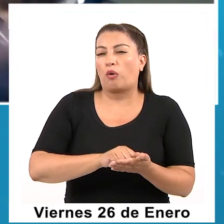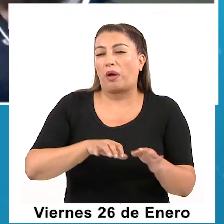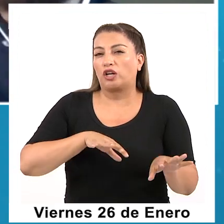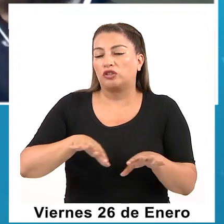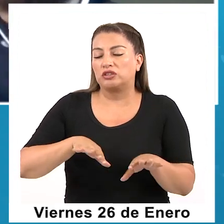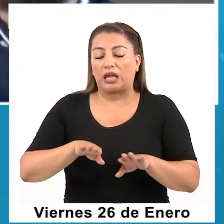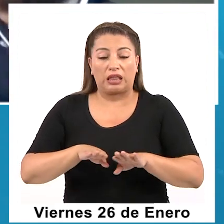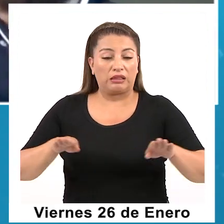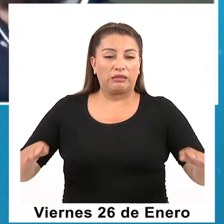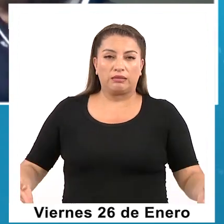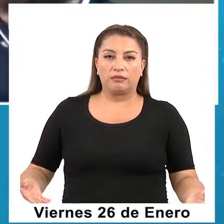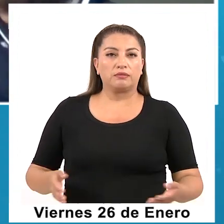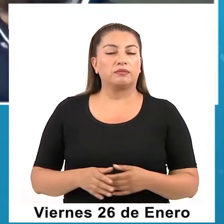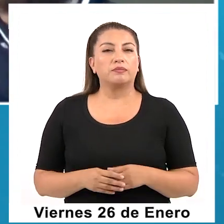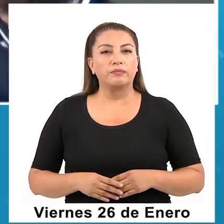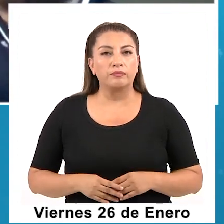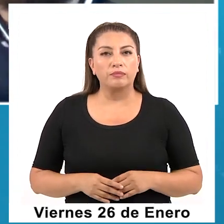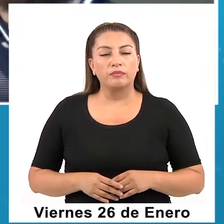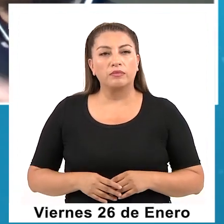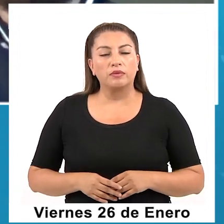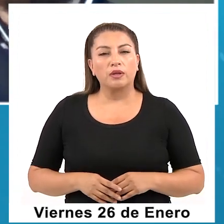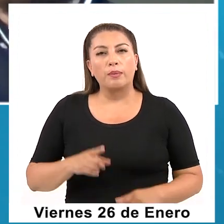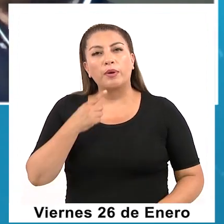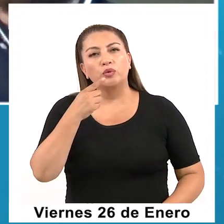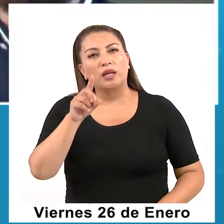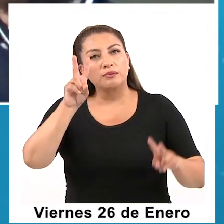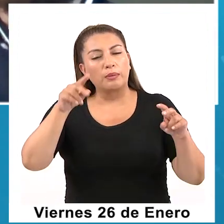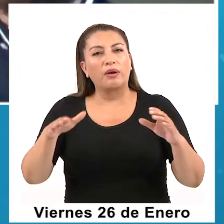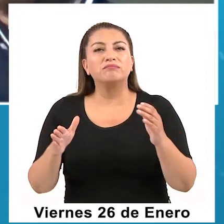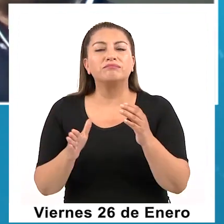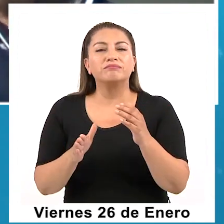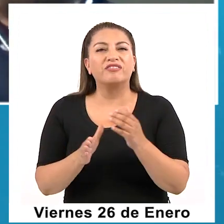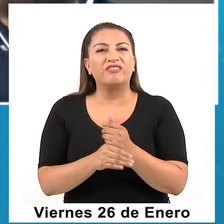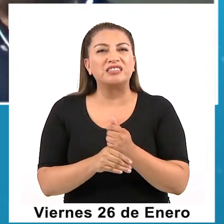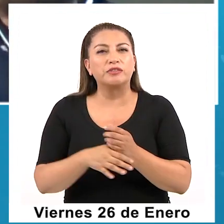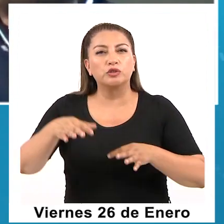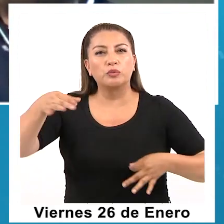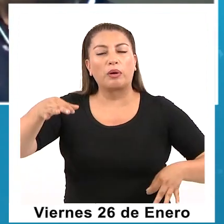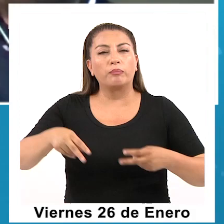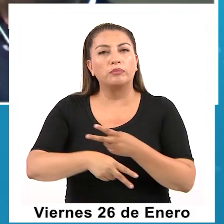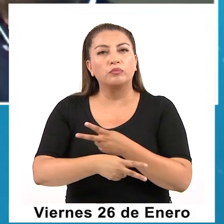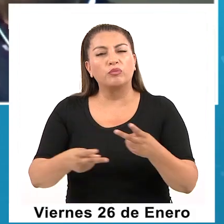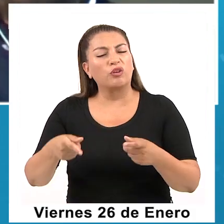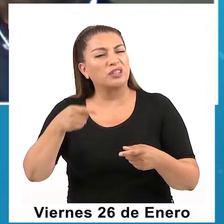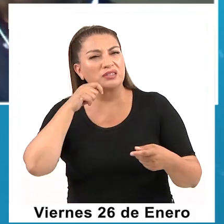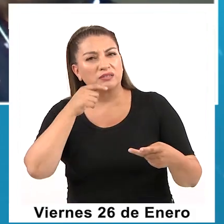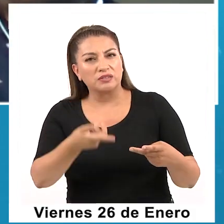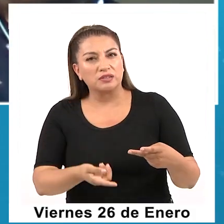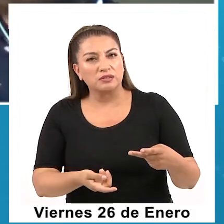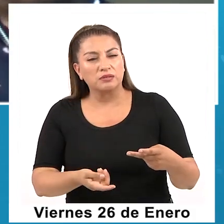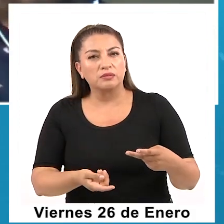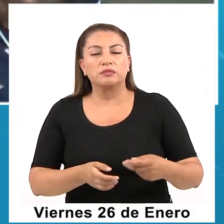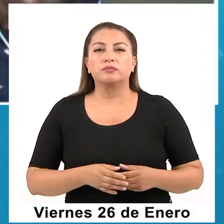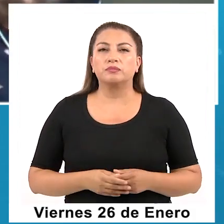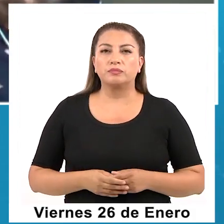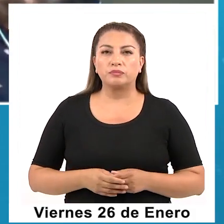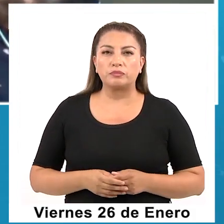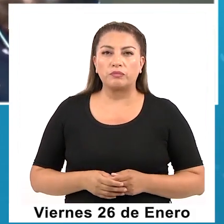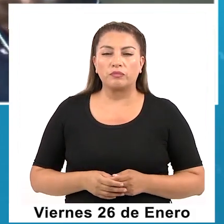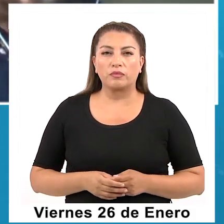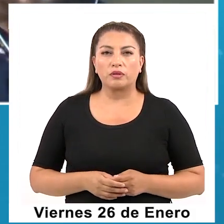fin, en el caso galvanos. de la falsificación de instrumento público. En el caso de la falsificación se da por el